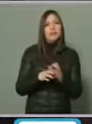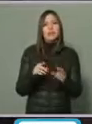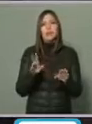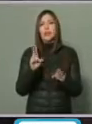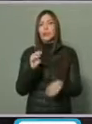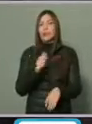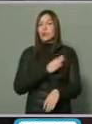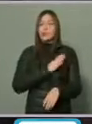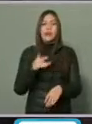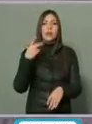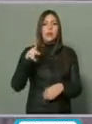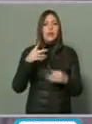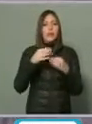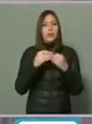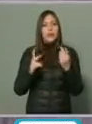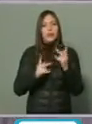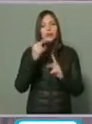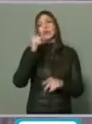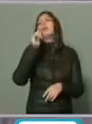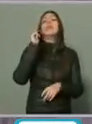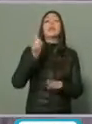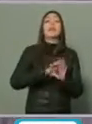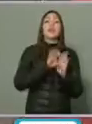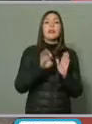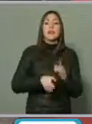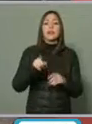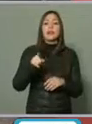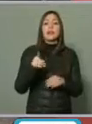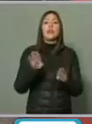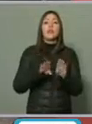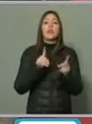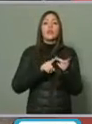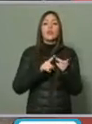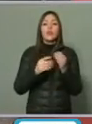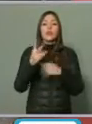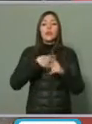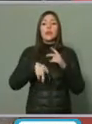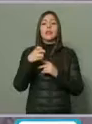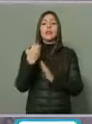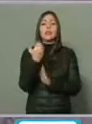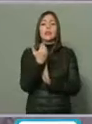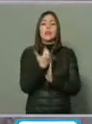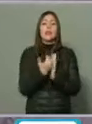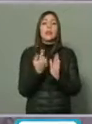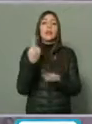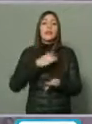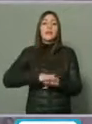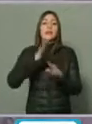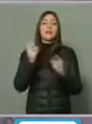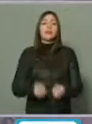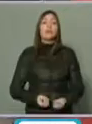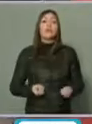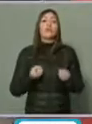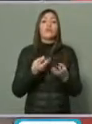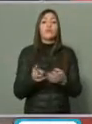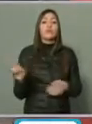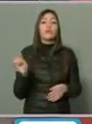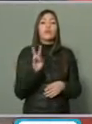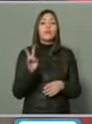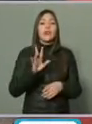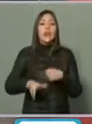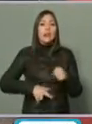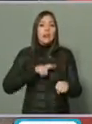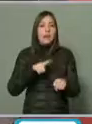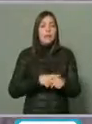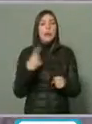su valor biológico que mencionaba hace un momento, es inferior en relación a proteína animal. No es lo mismo comer una